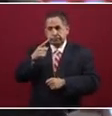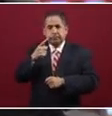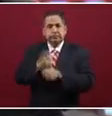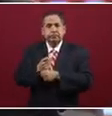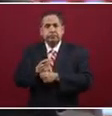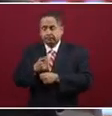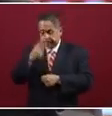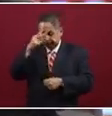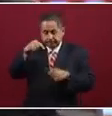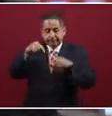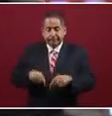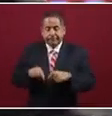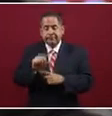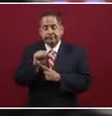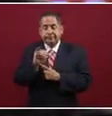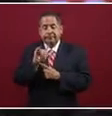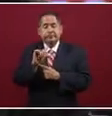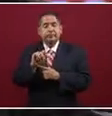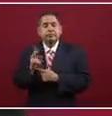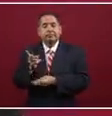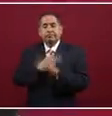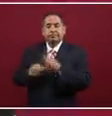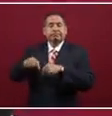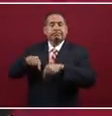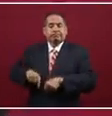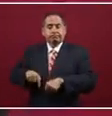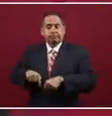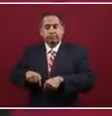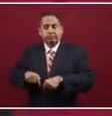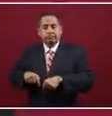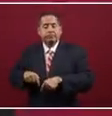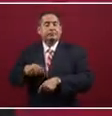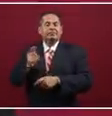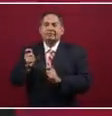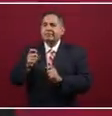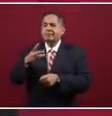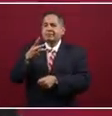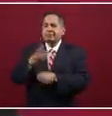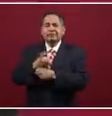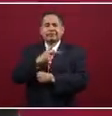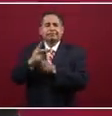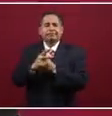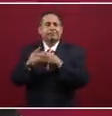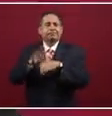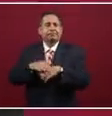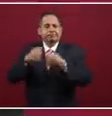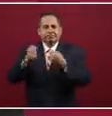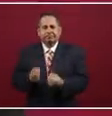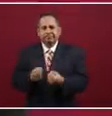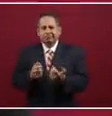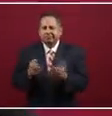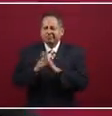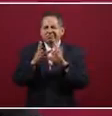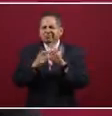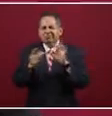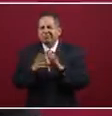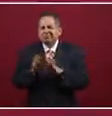asilo, o dicho de otro modo, ser el tercer país seguro. ¿Esto qué significa? Para no ser muy